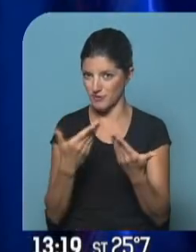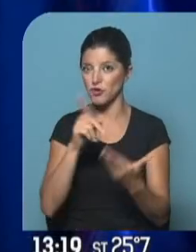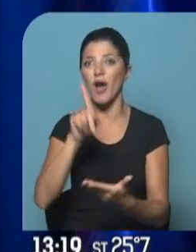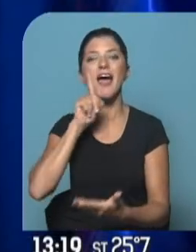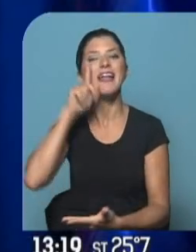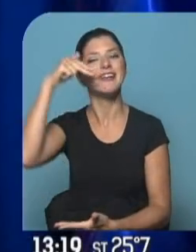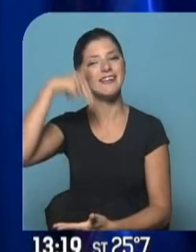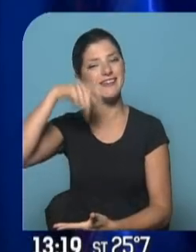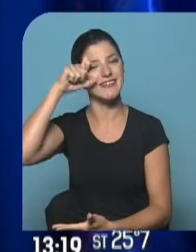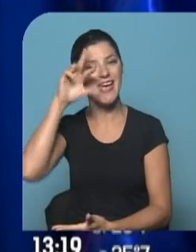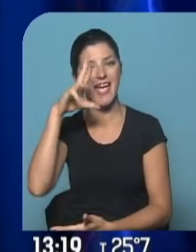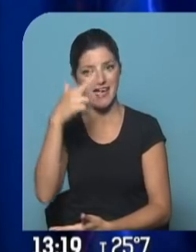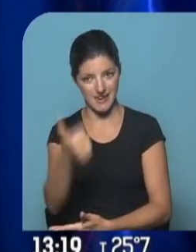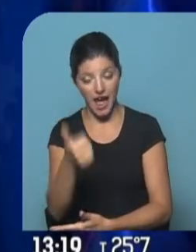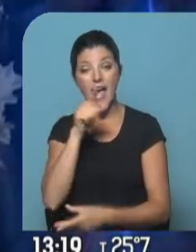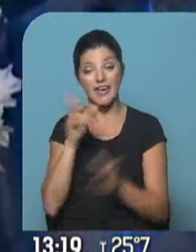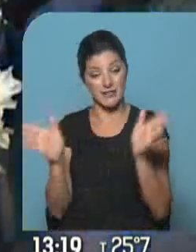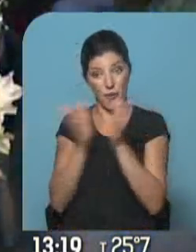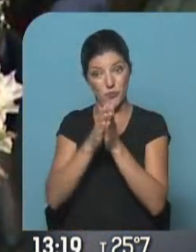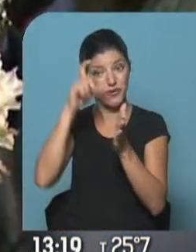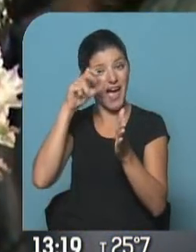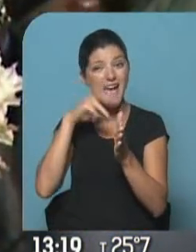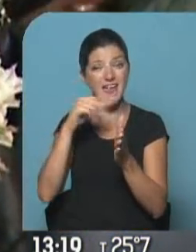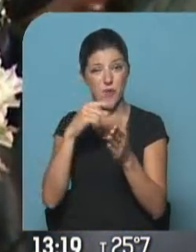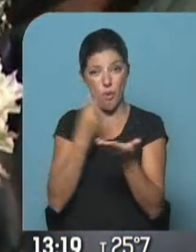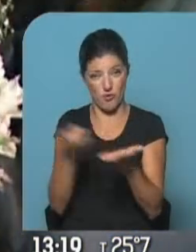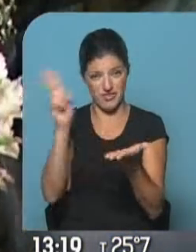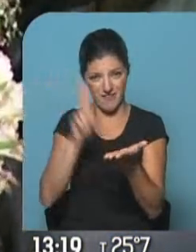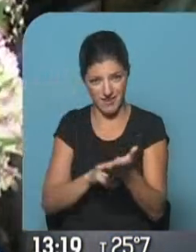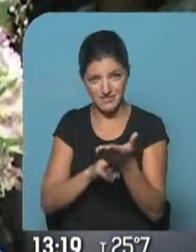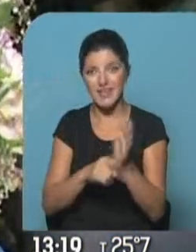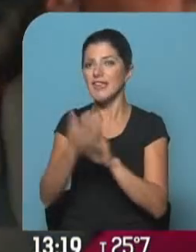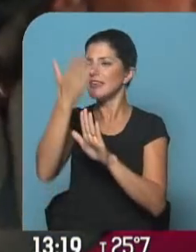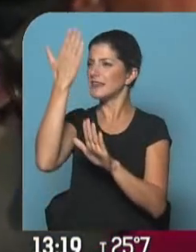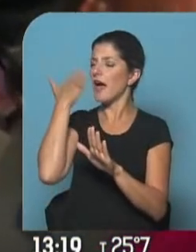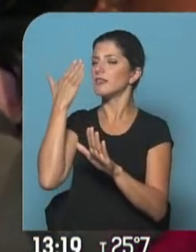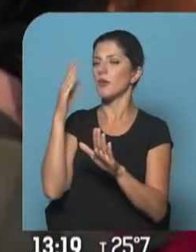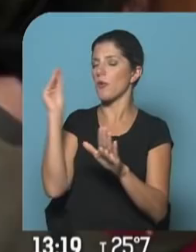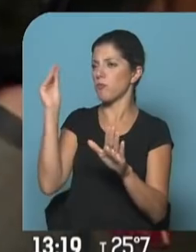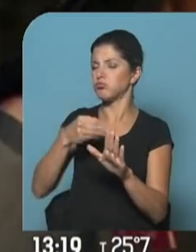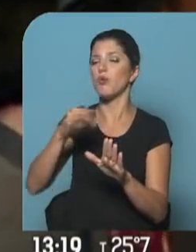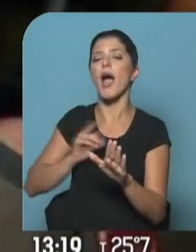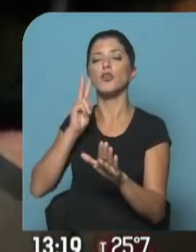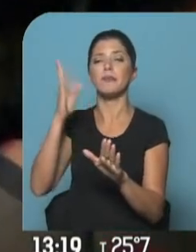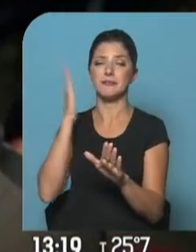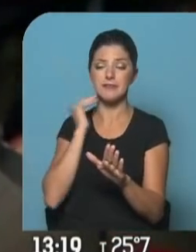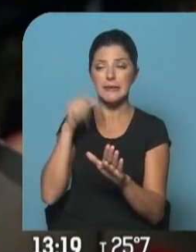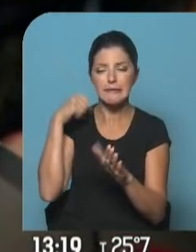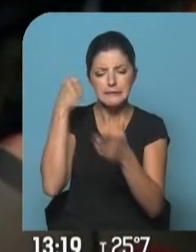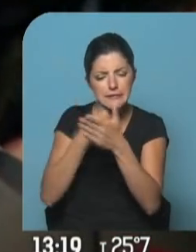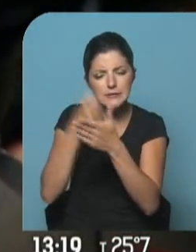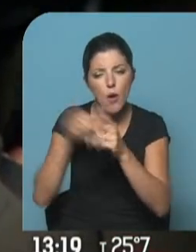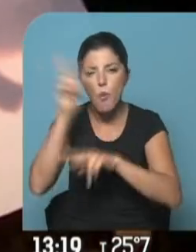quien volvería a integrar la fórmula con Morales y trabajó activamente desde la derrota en 2016 en la búsqueda de